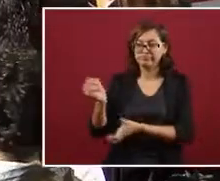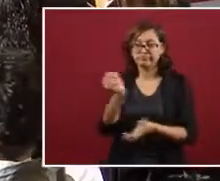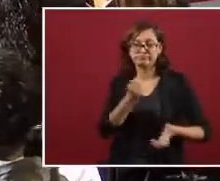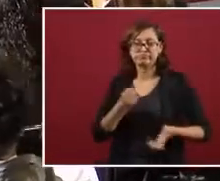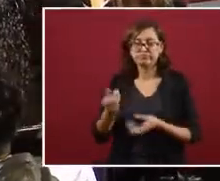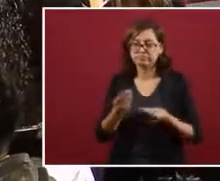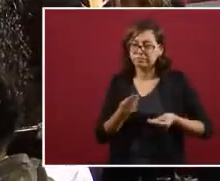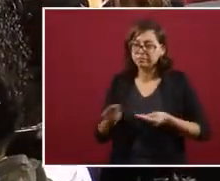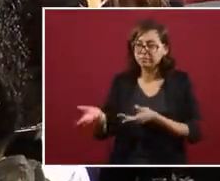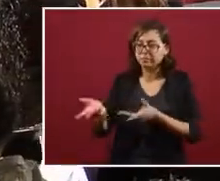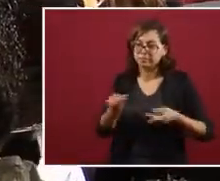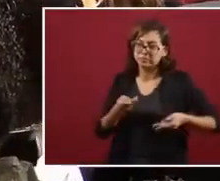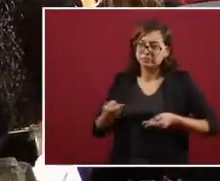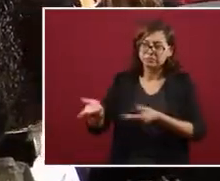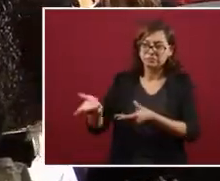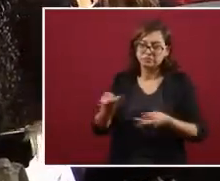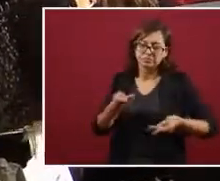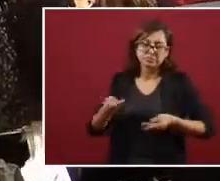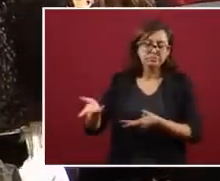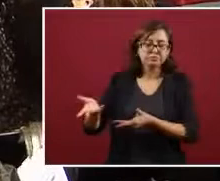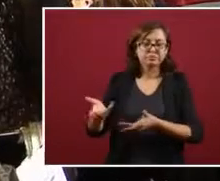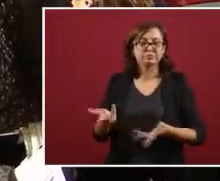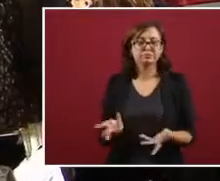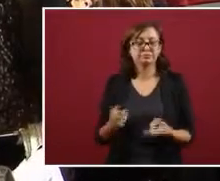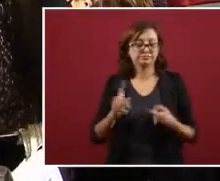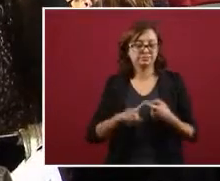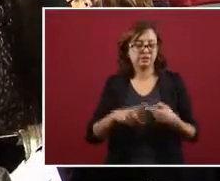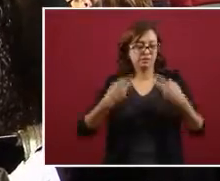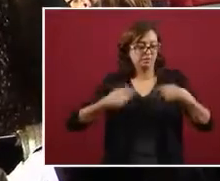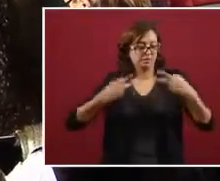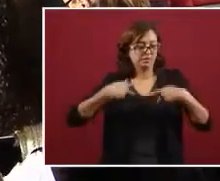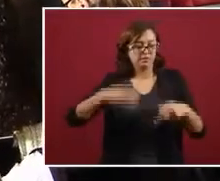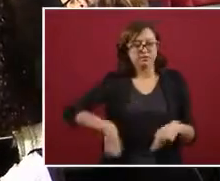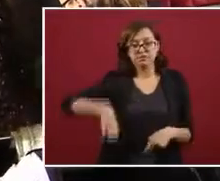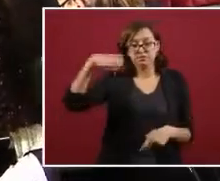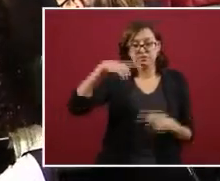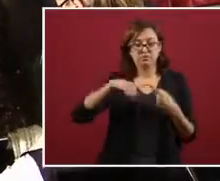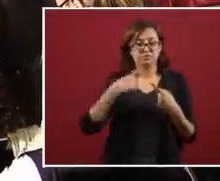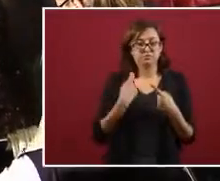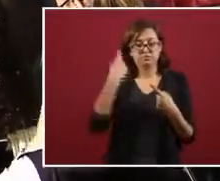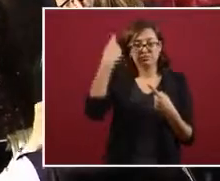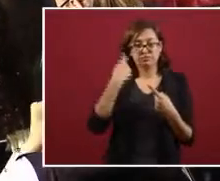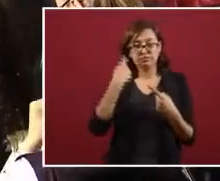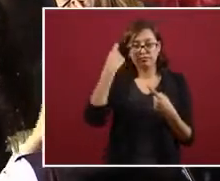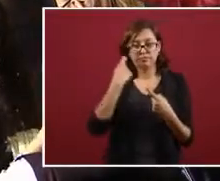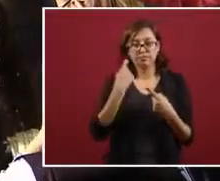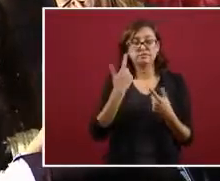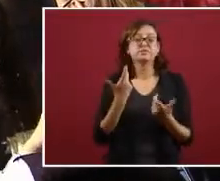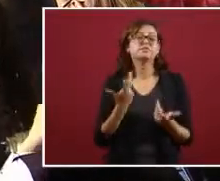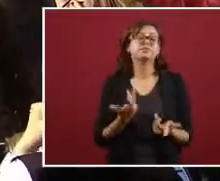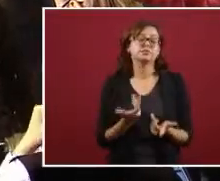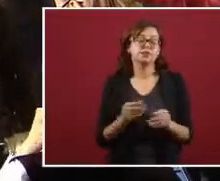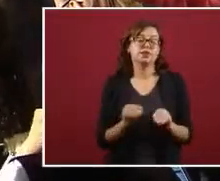De ahí sale para la pensión a los adultos mayores y desde luego